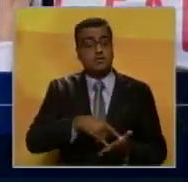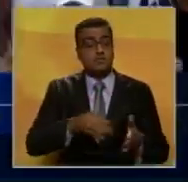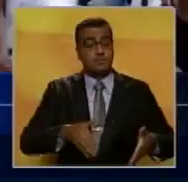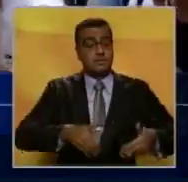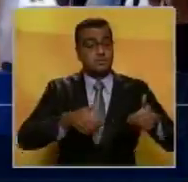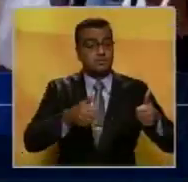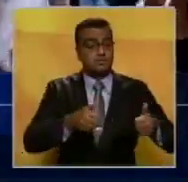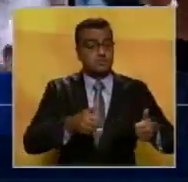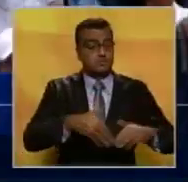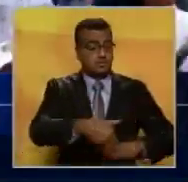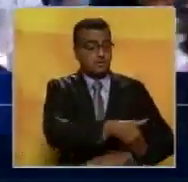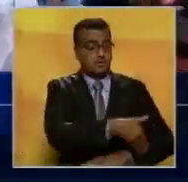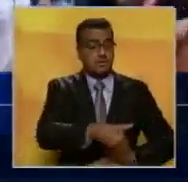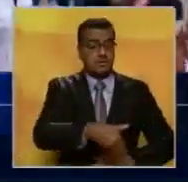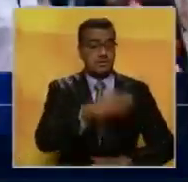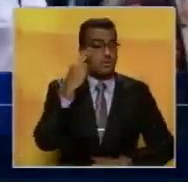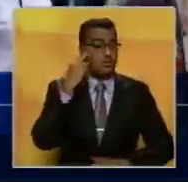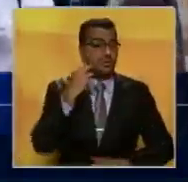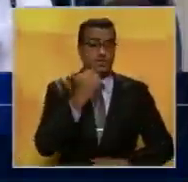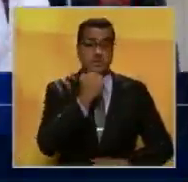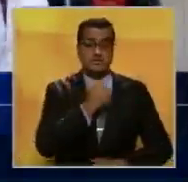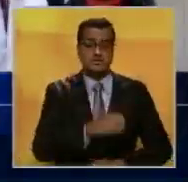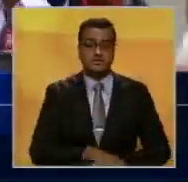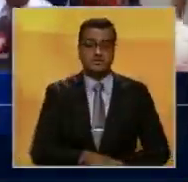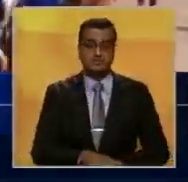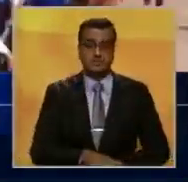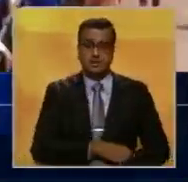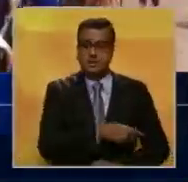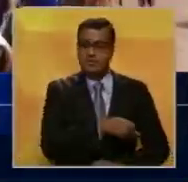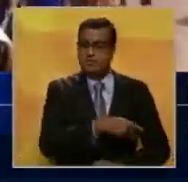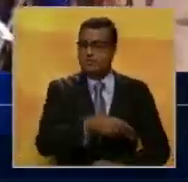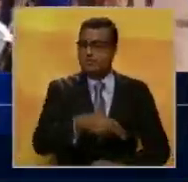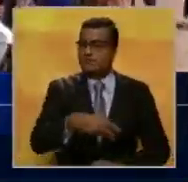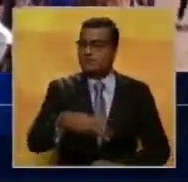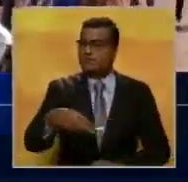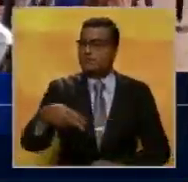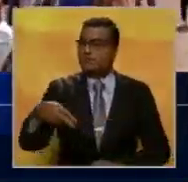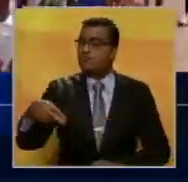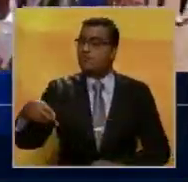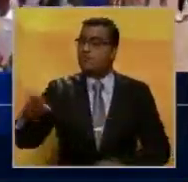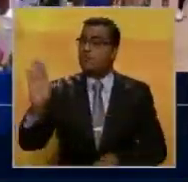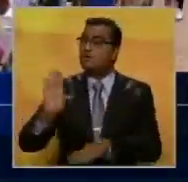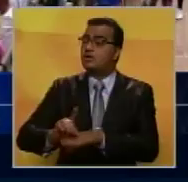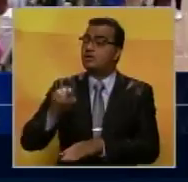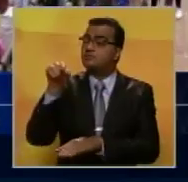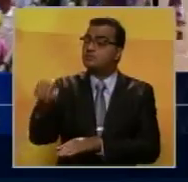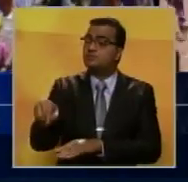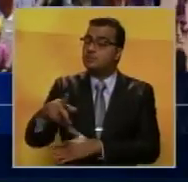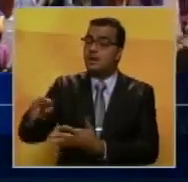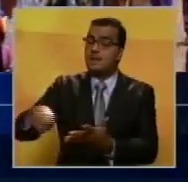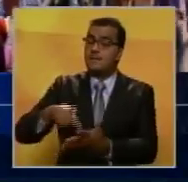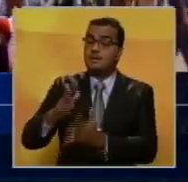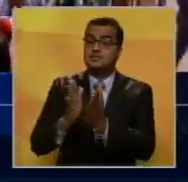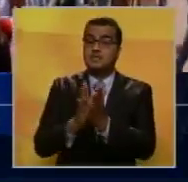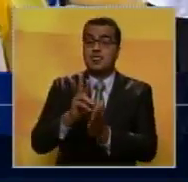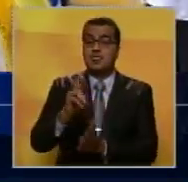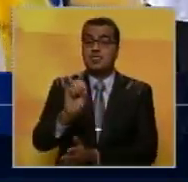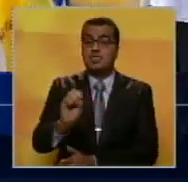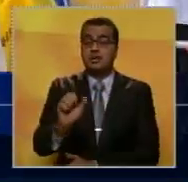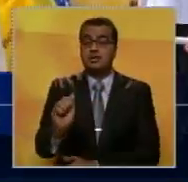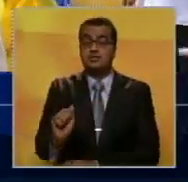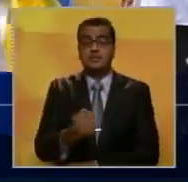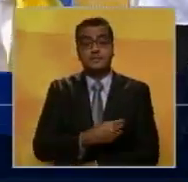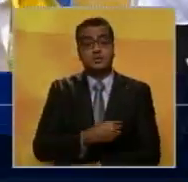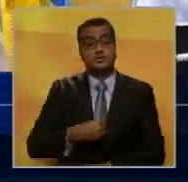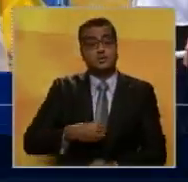desde la avenida Cedeño con Bolívar de Valencia, atravesó todo el centro de la ciudad y culminó en la Plaza Santa Rosa.